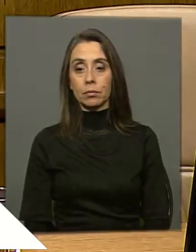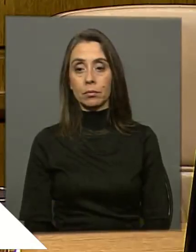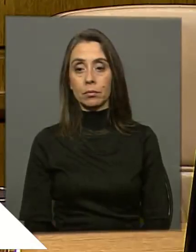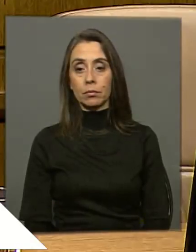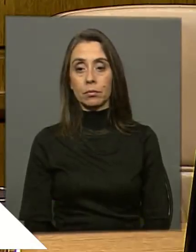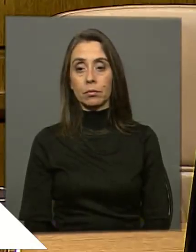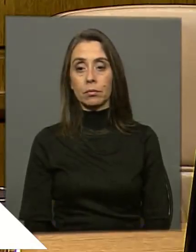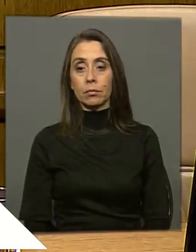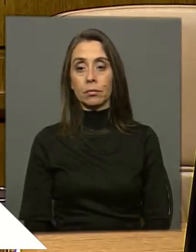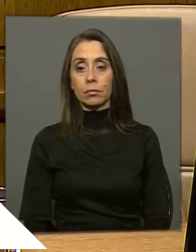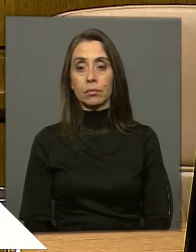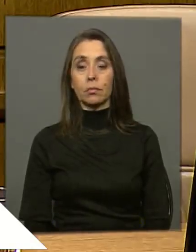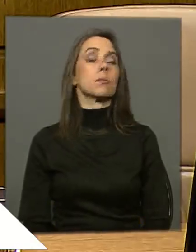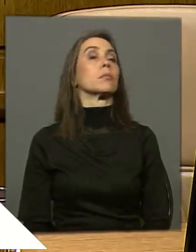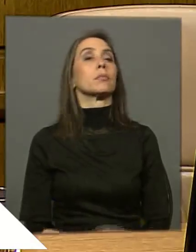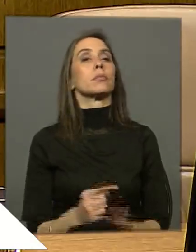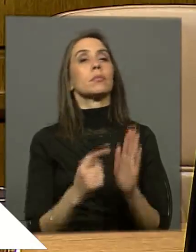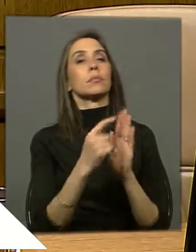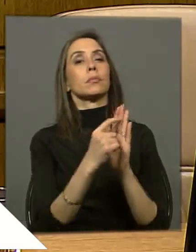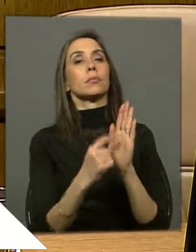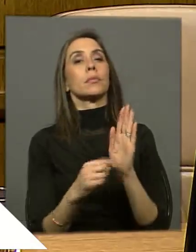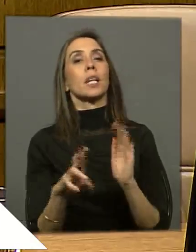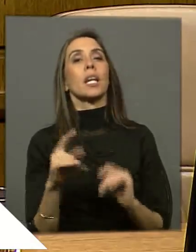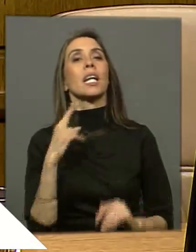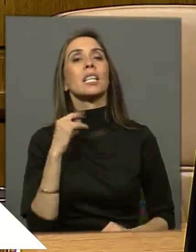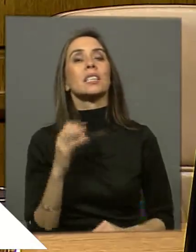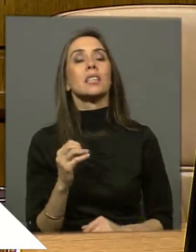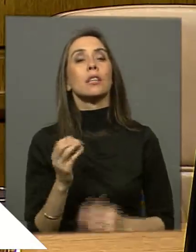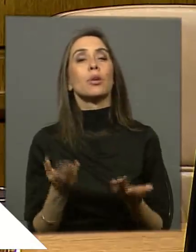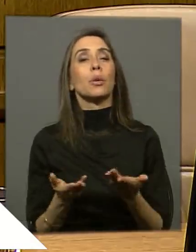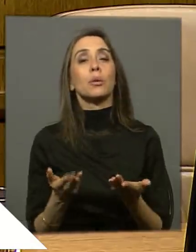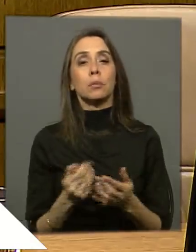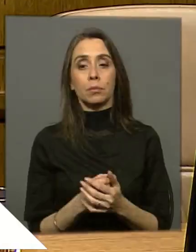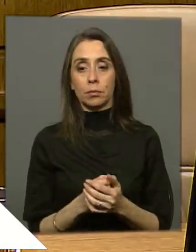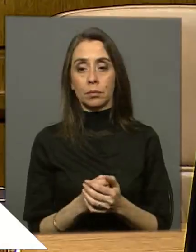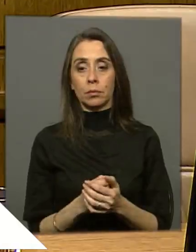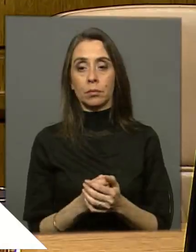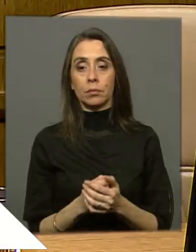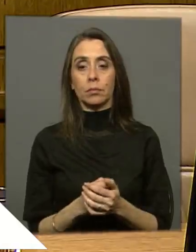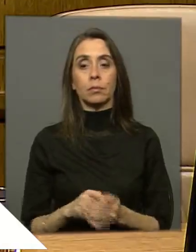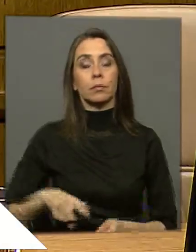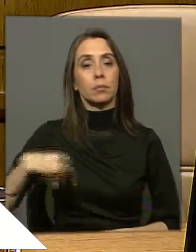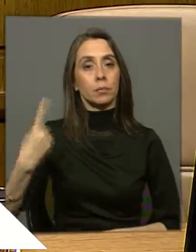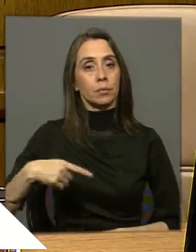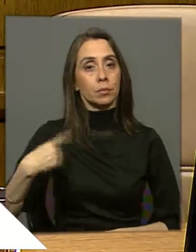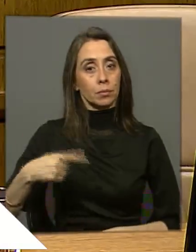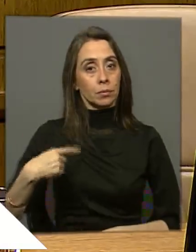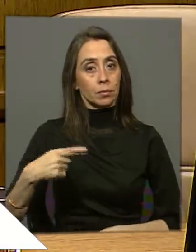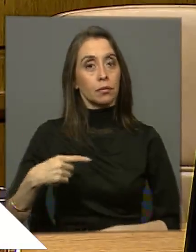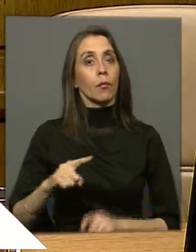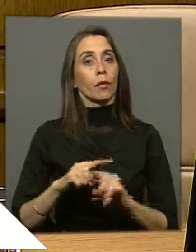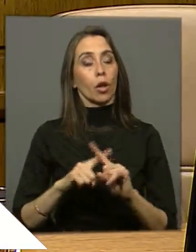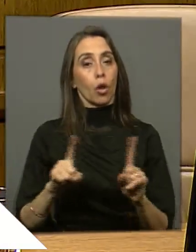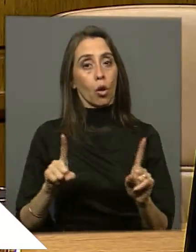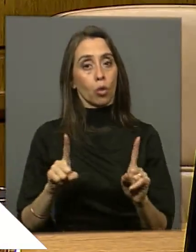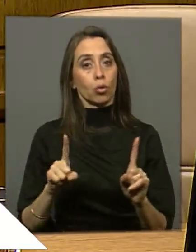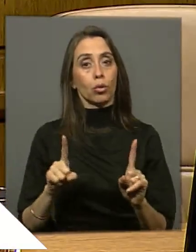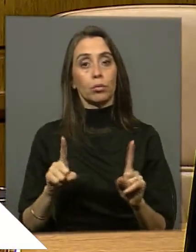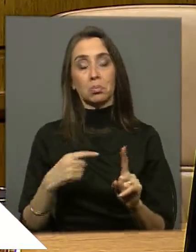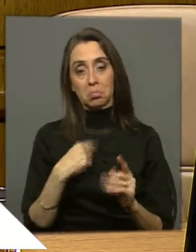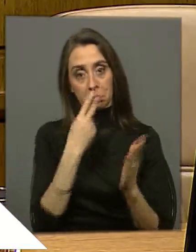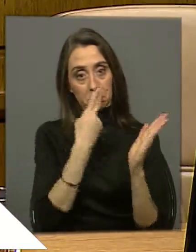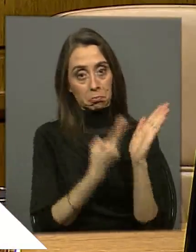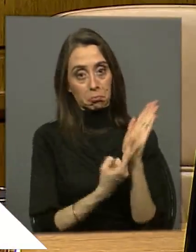Los requisitos son, ¿no es cierto?, los que habitualmente, y hay otro elemento que a me parece